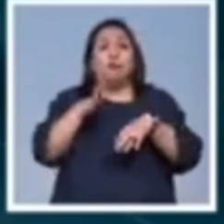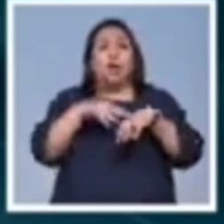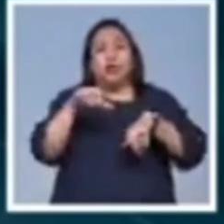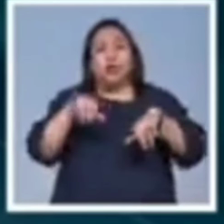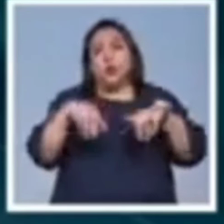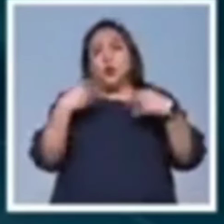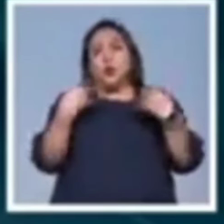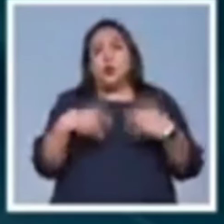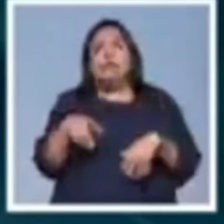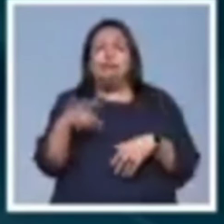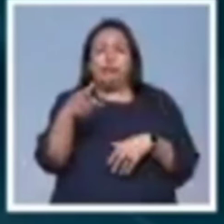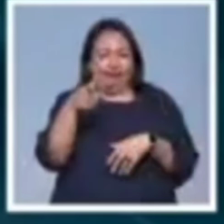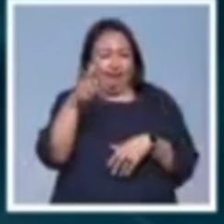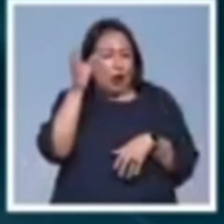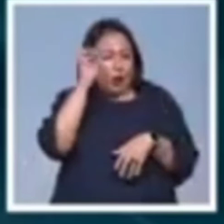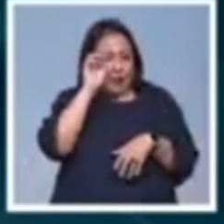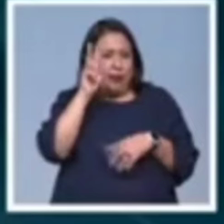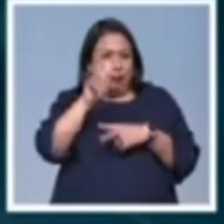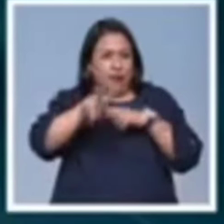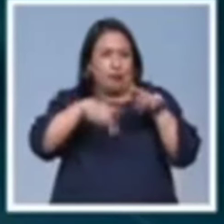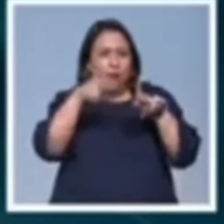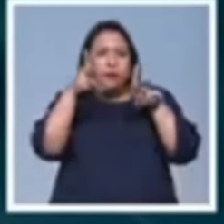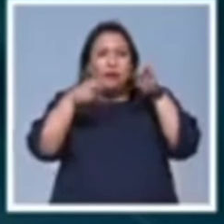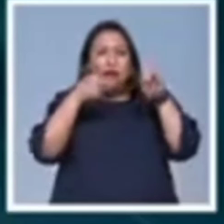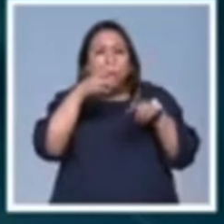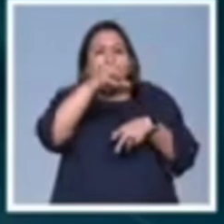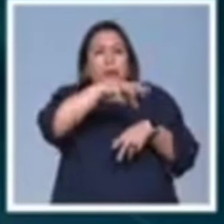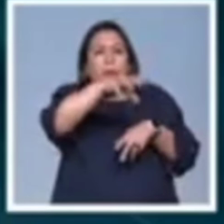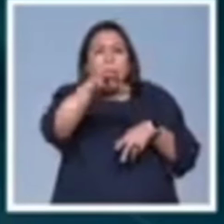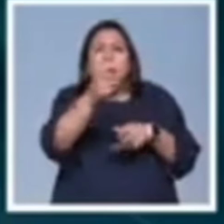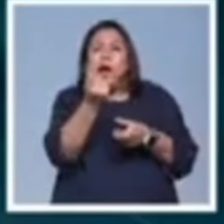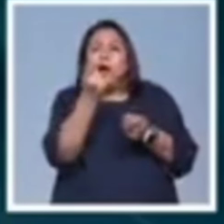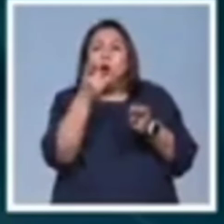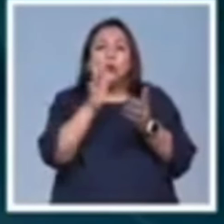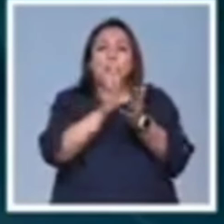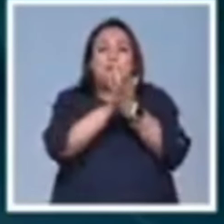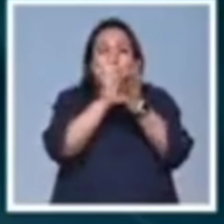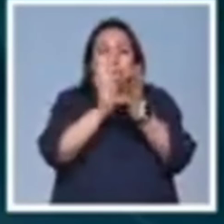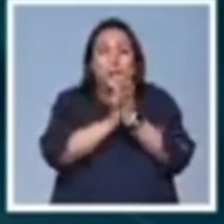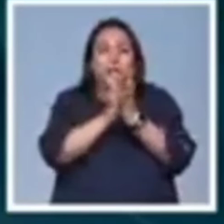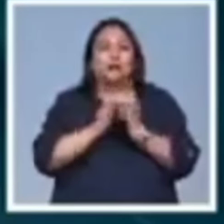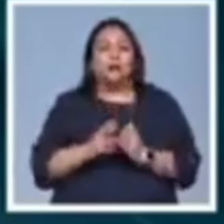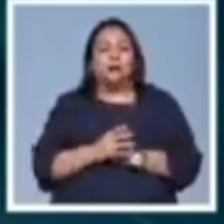actividades. Así que, ¿qué les parece si visitamos algunos de los stands que están participando?